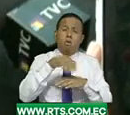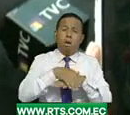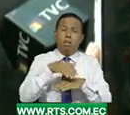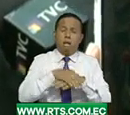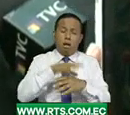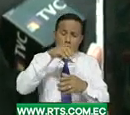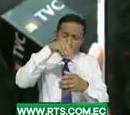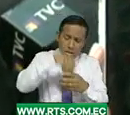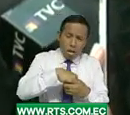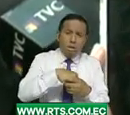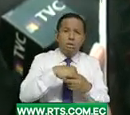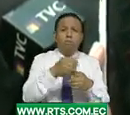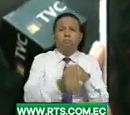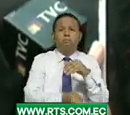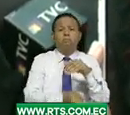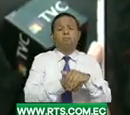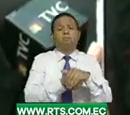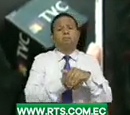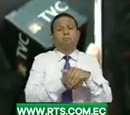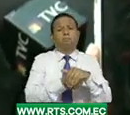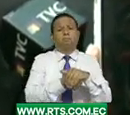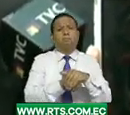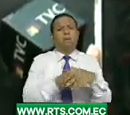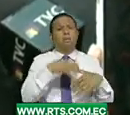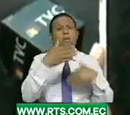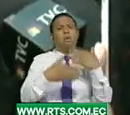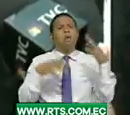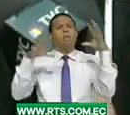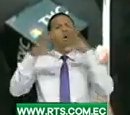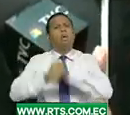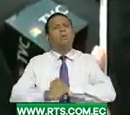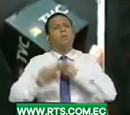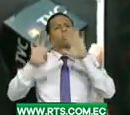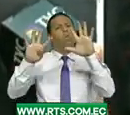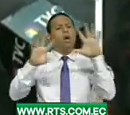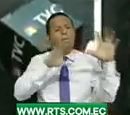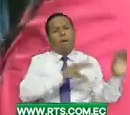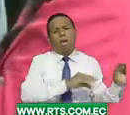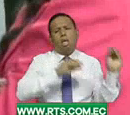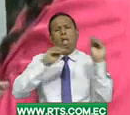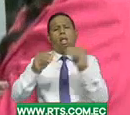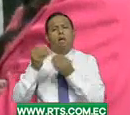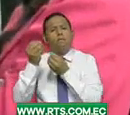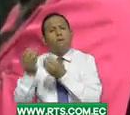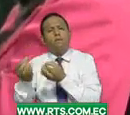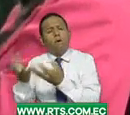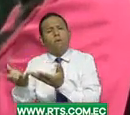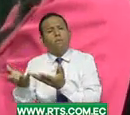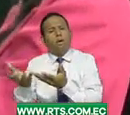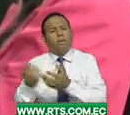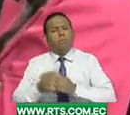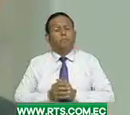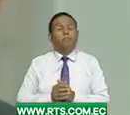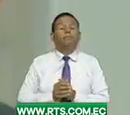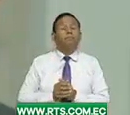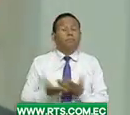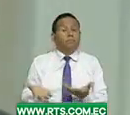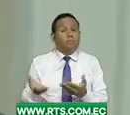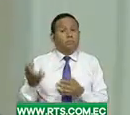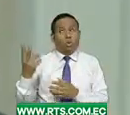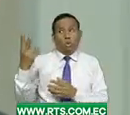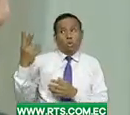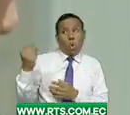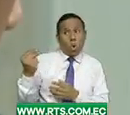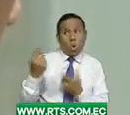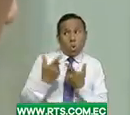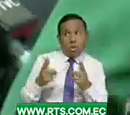ser trasladada a su versión a las 9 y media de la noche aquí en la Fiscalía General del Estado. Tras la negativa al habeas corpus, ahora buscarán otros